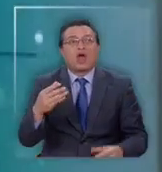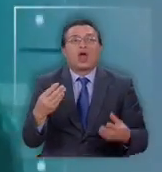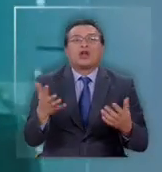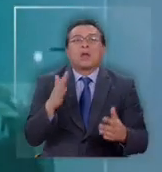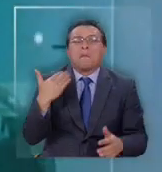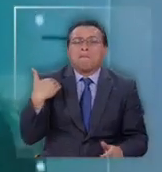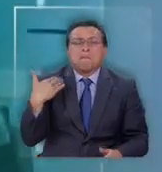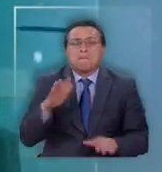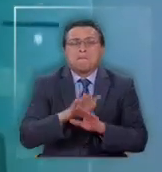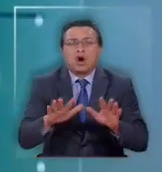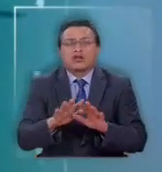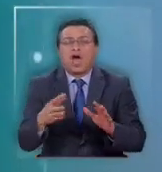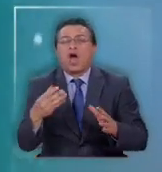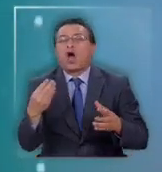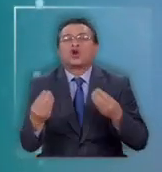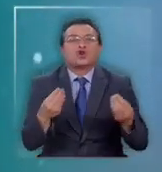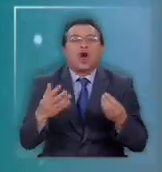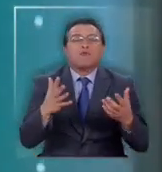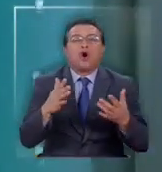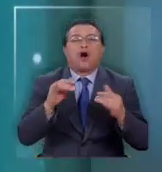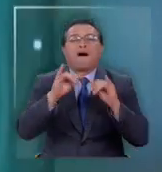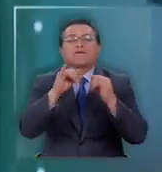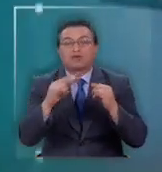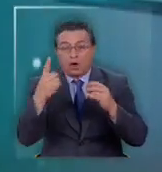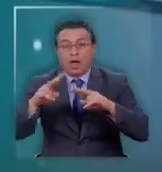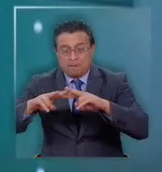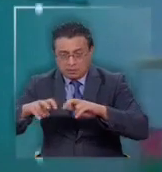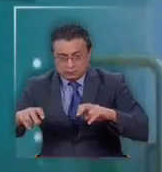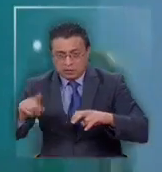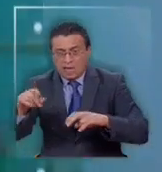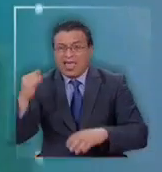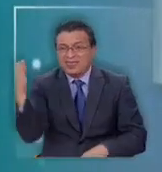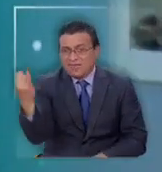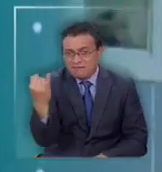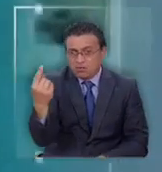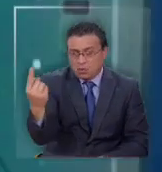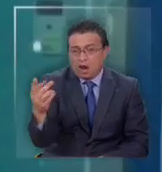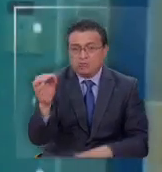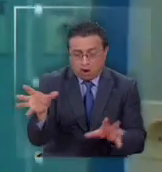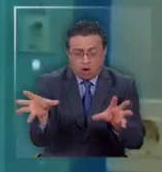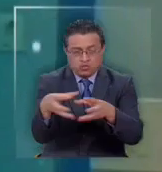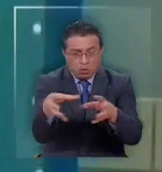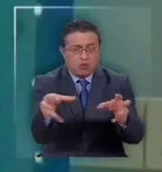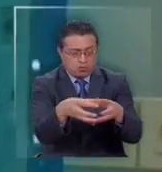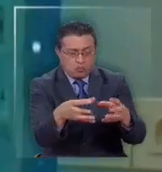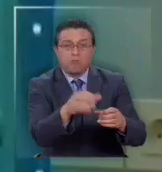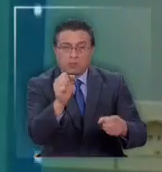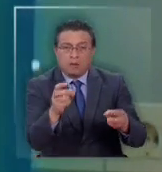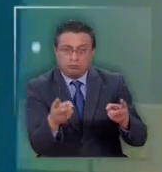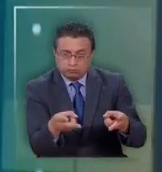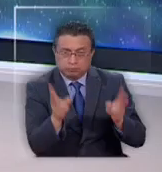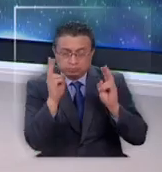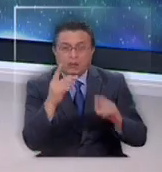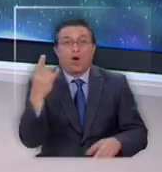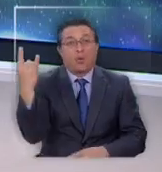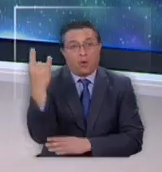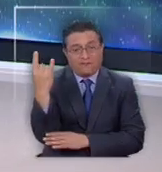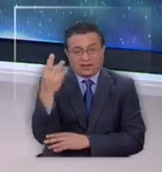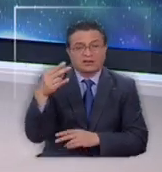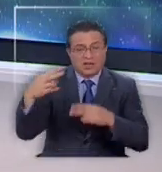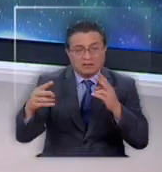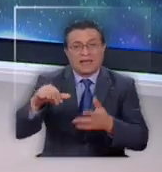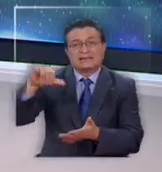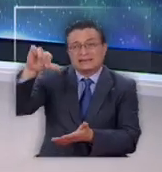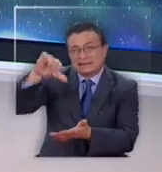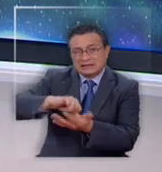cómo estén configurados digamos pueden ser investigadores o investigadores individuales grupos asociativos que estén en universidades en